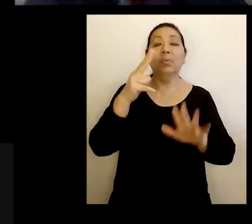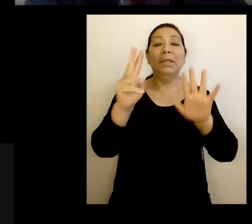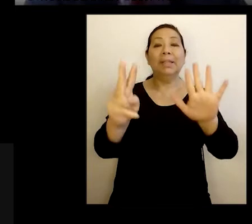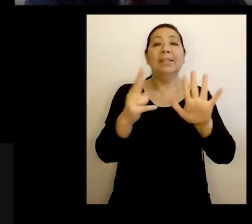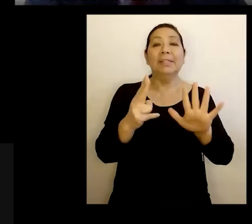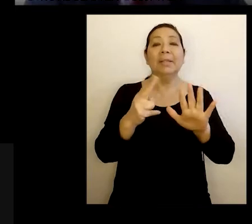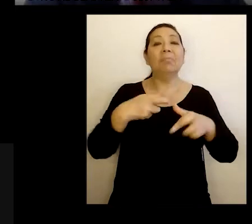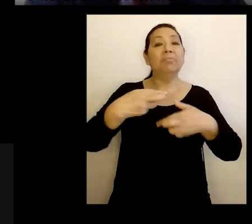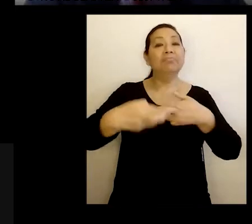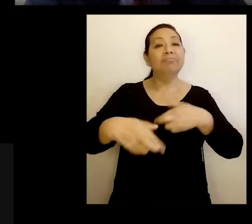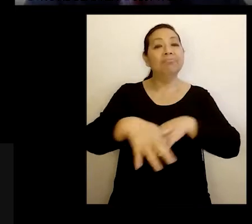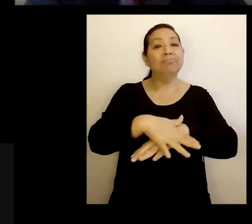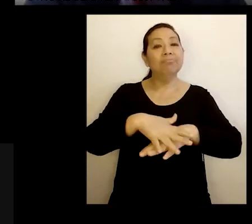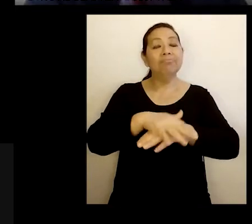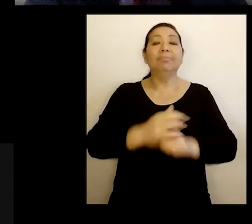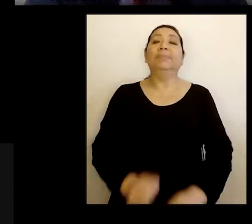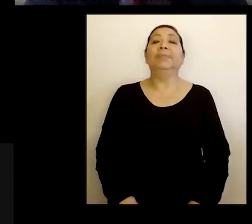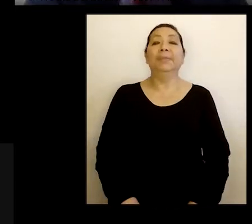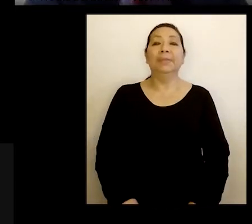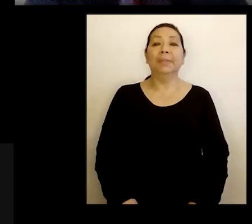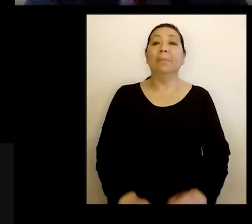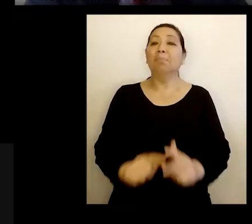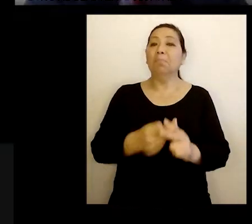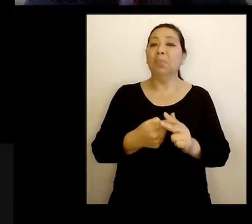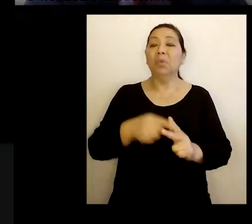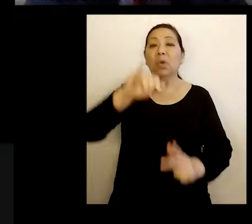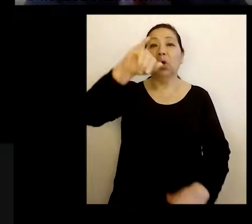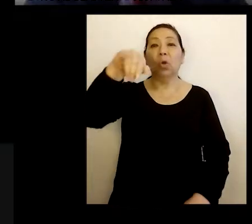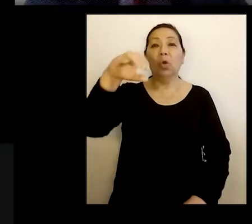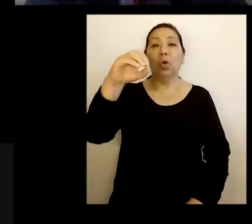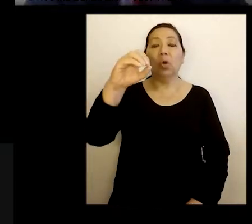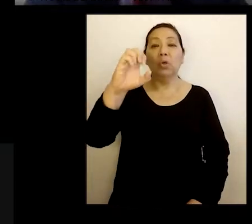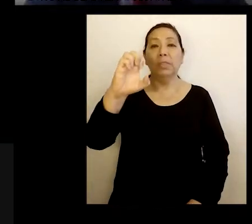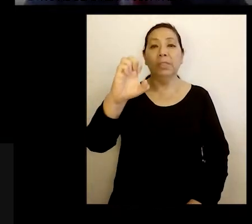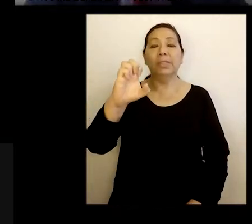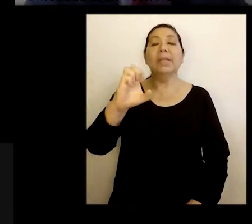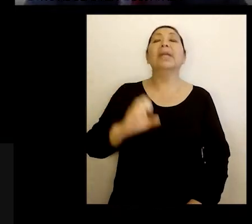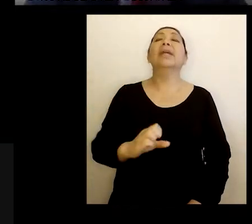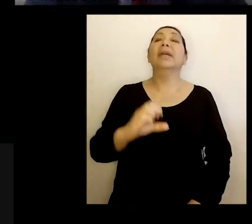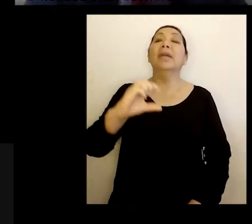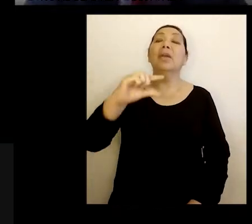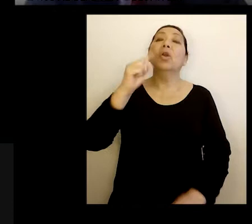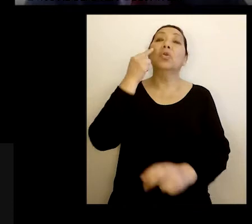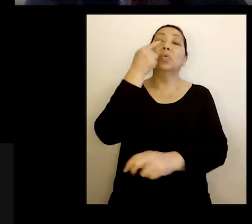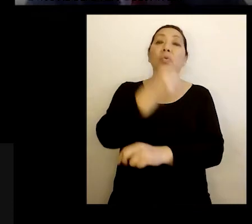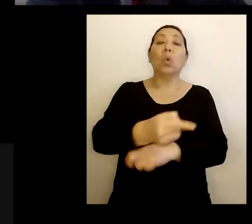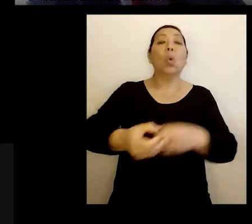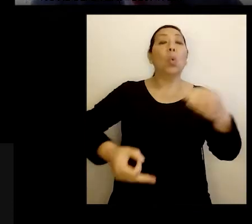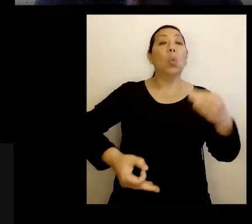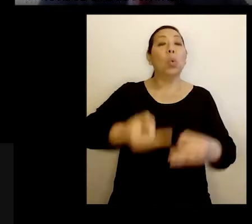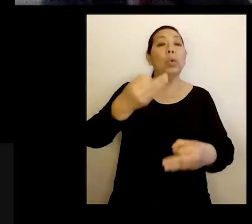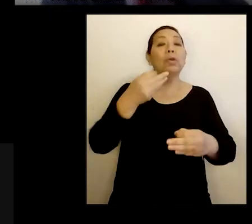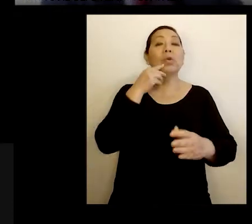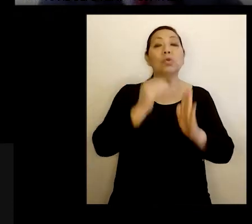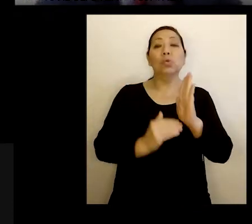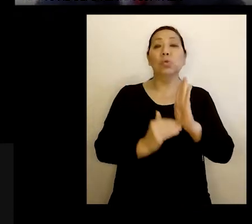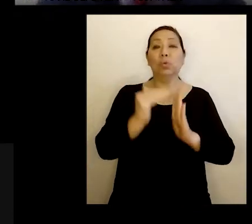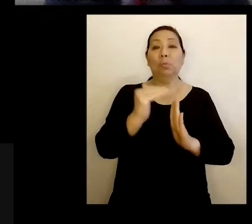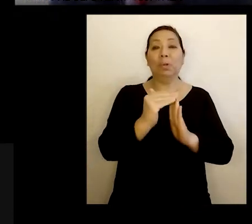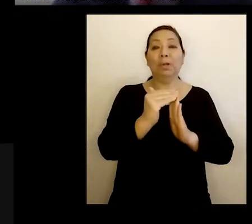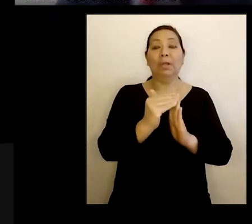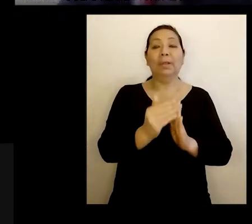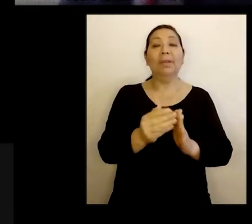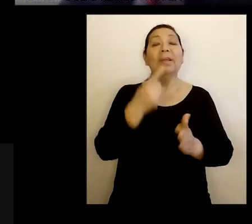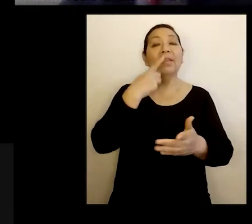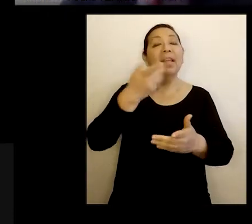4817-2017, proceso de habeas corpus, iniciado por don José Guillermo Gil Quispe contra el segundo juzgado penal de la Corte Superior de